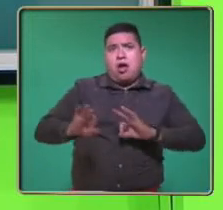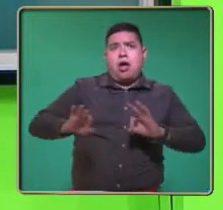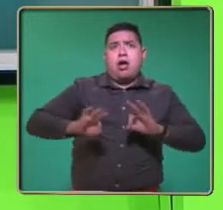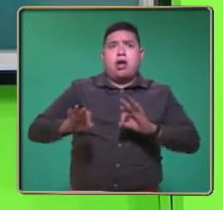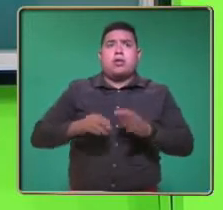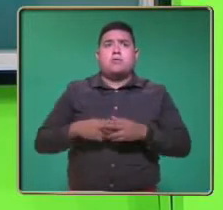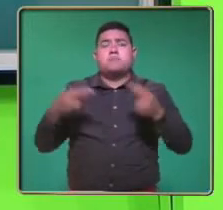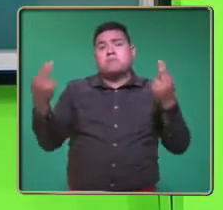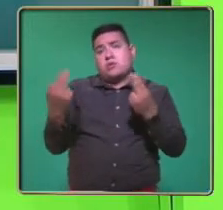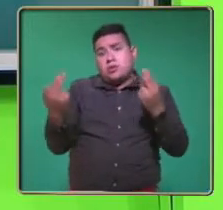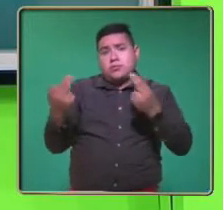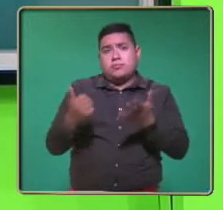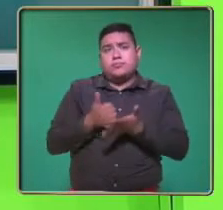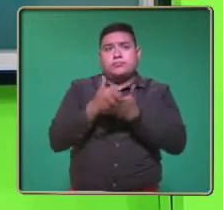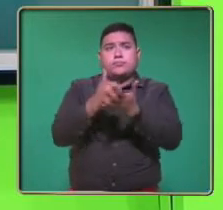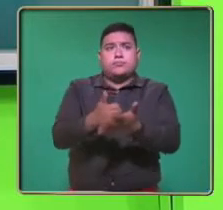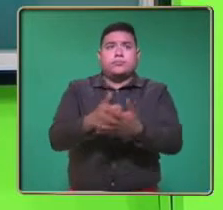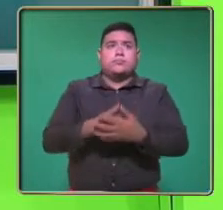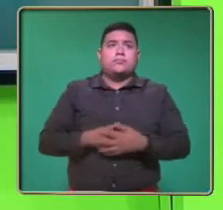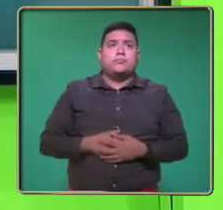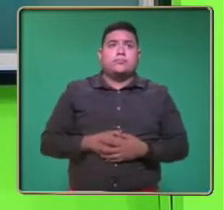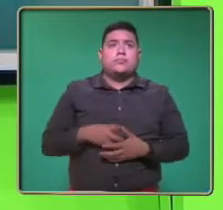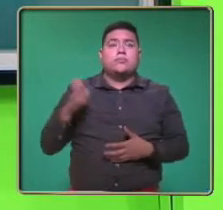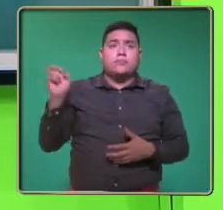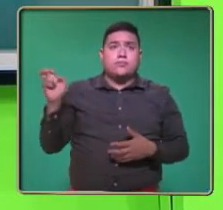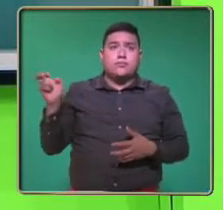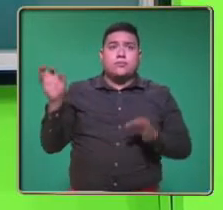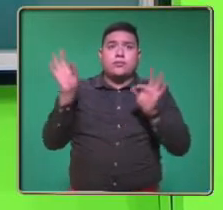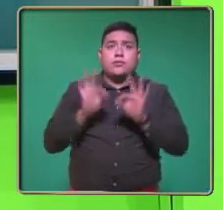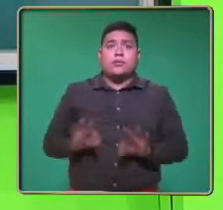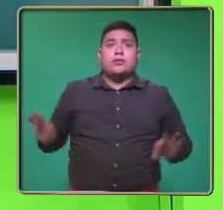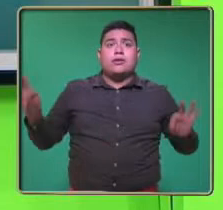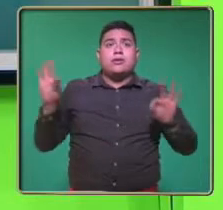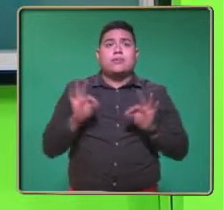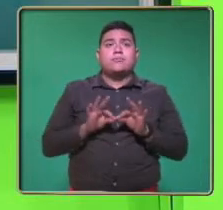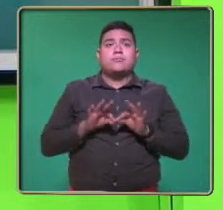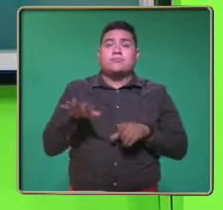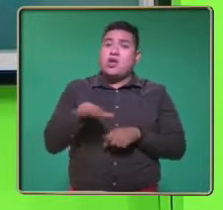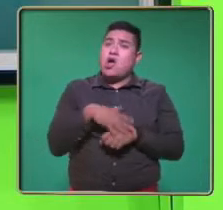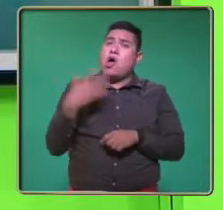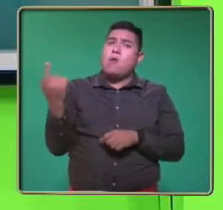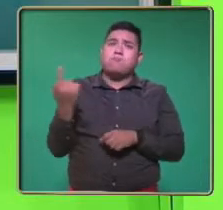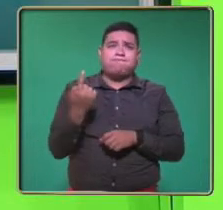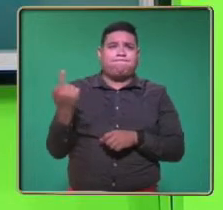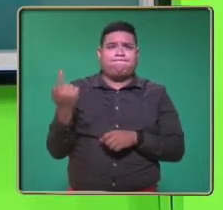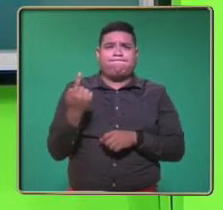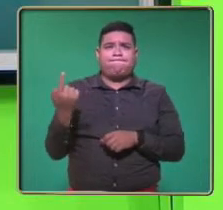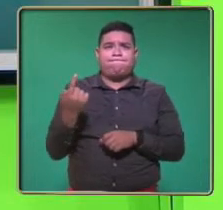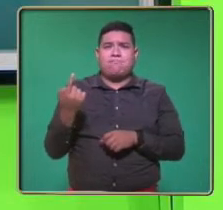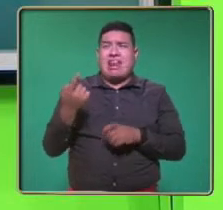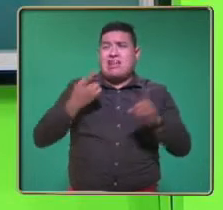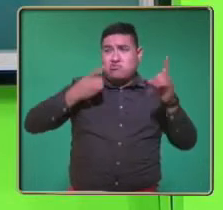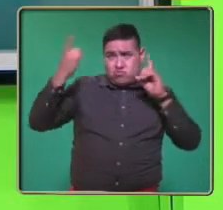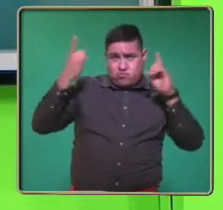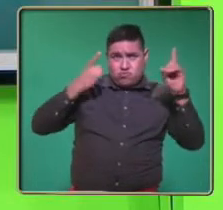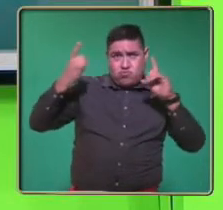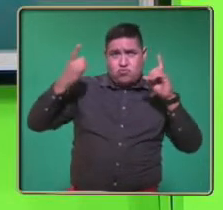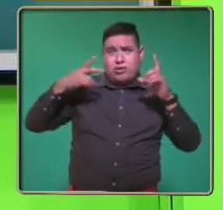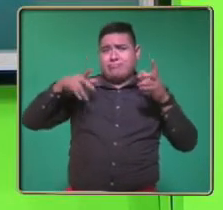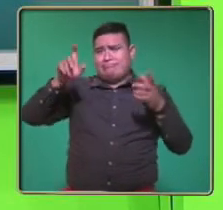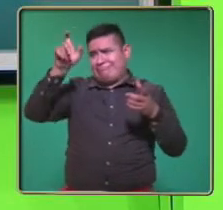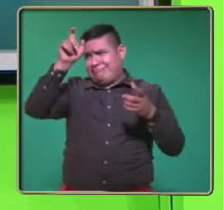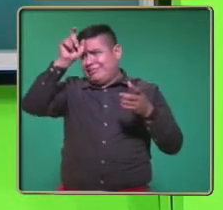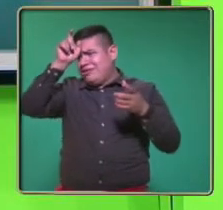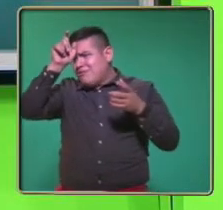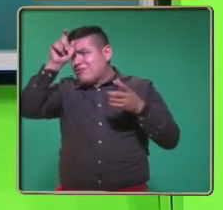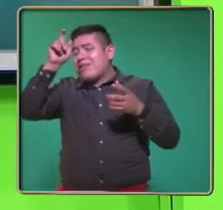dependiendo de lo que necesite. Este paso es muy importante. ¿Por qué? Porque va a despejar tus dudas, tus